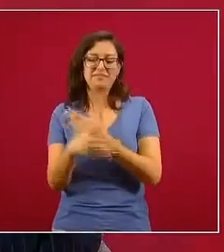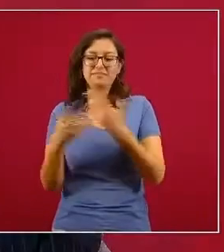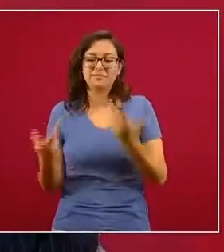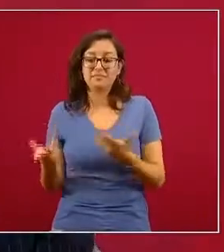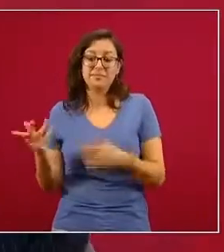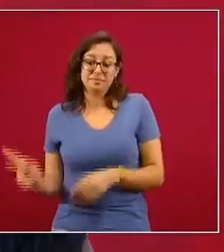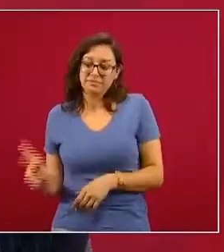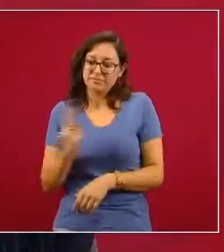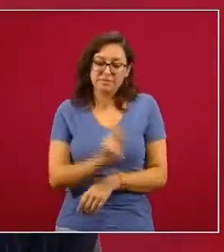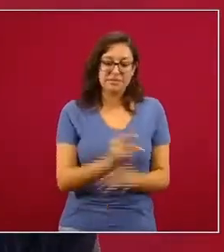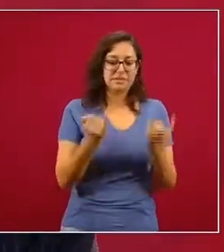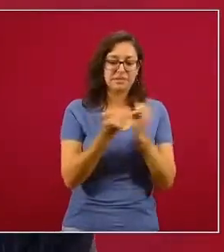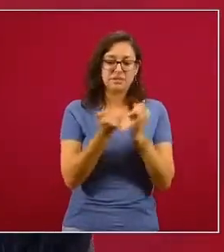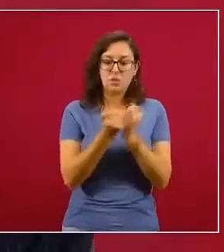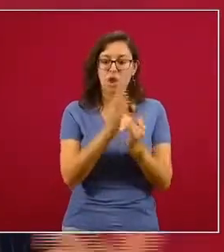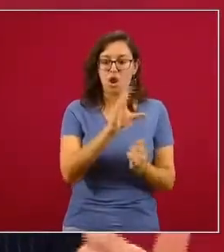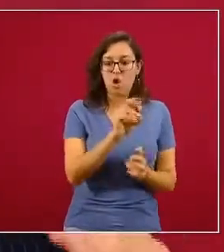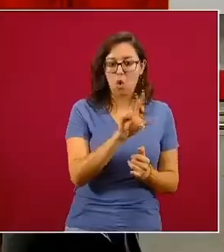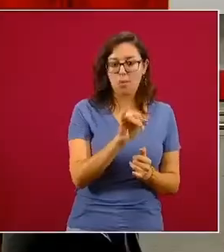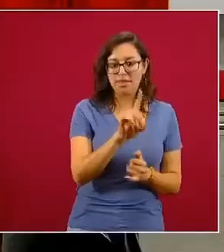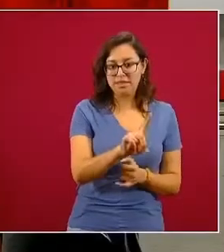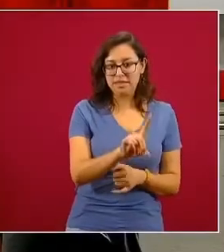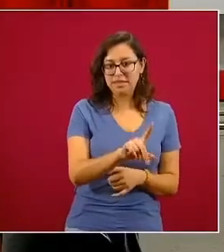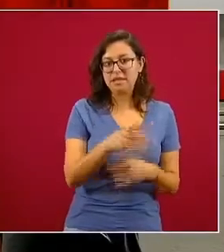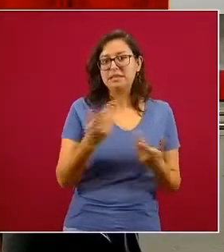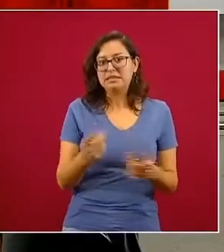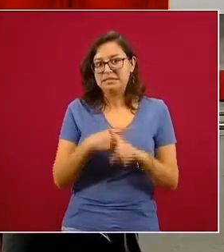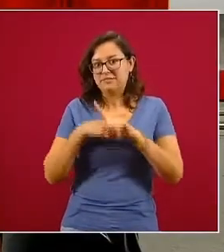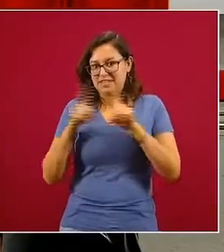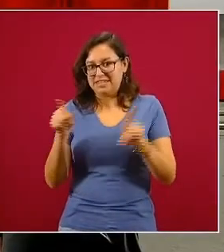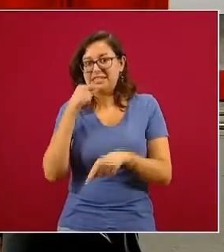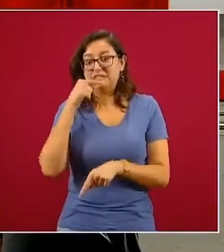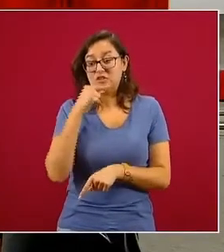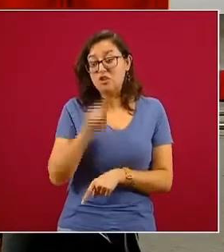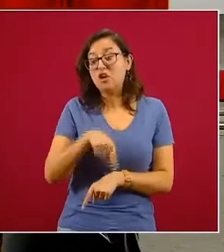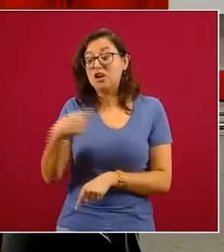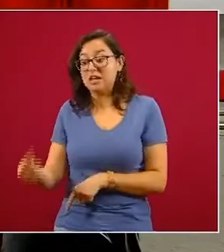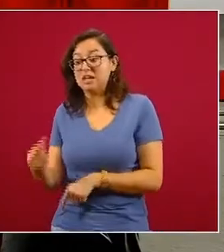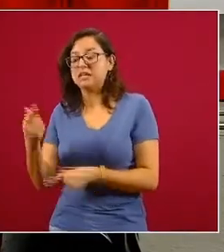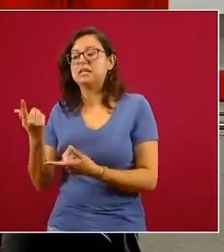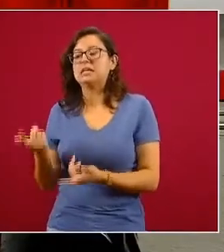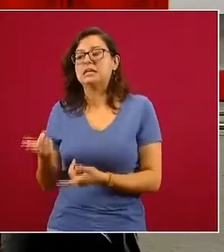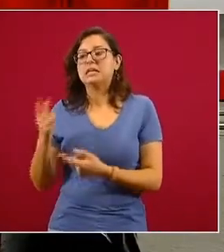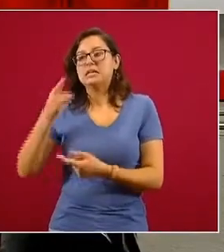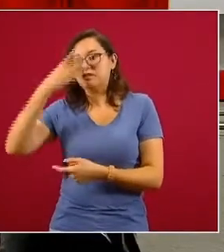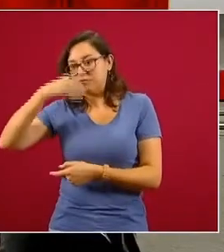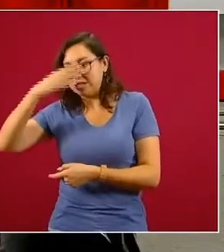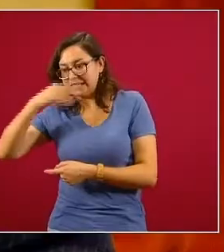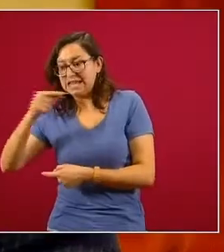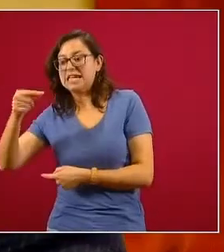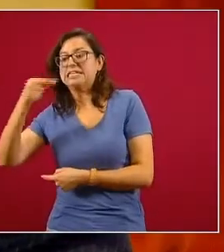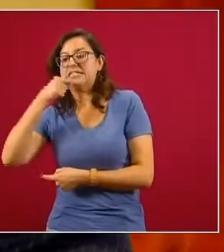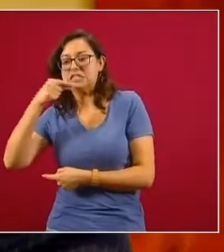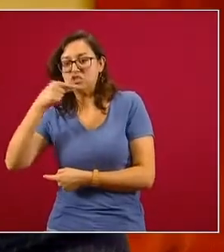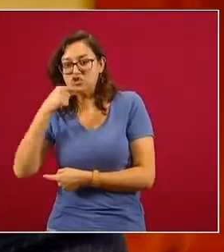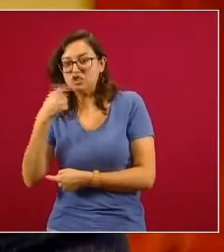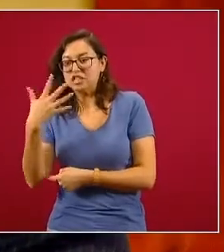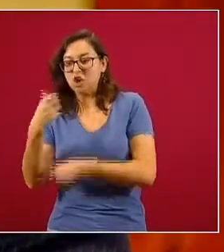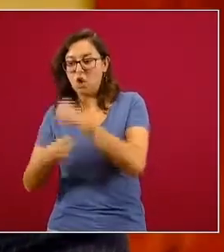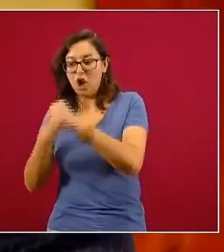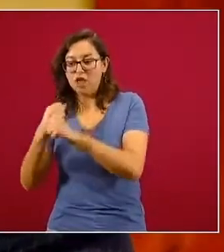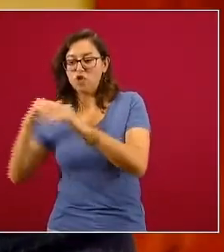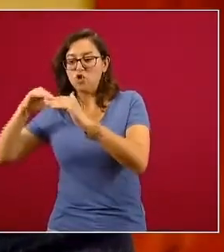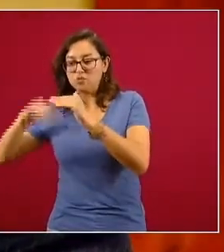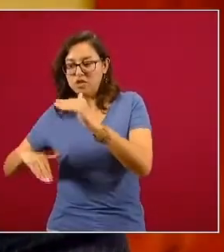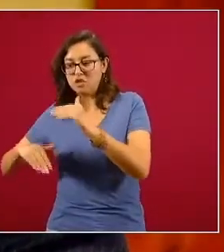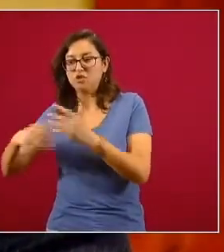del COVID, excepto los niños, mientras que la influenza incluye mayores de 60 y menores de 5, COVID